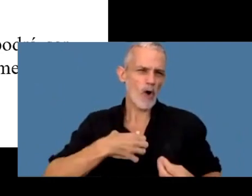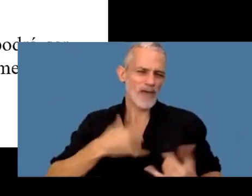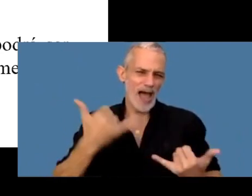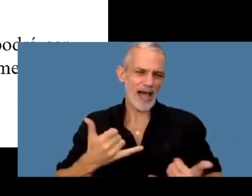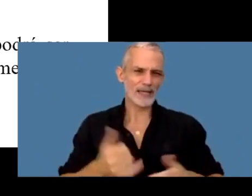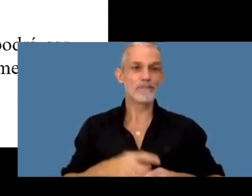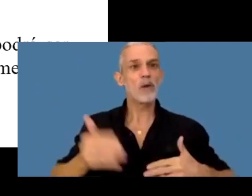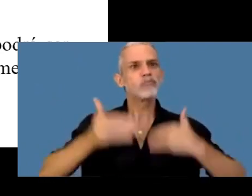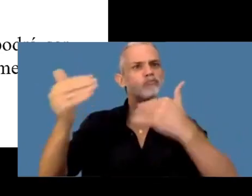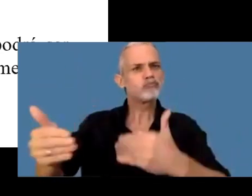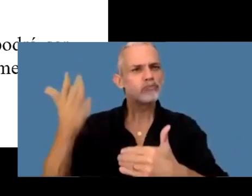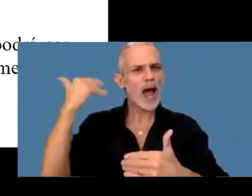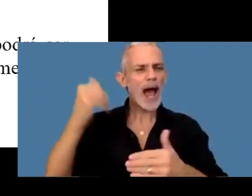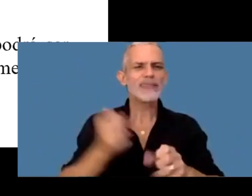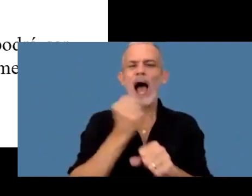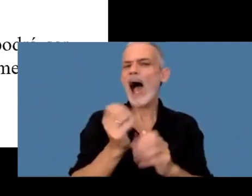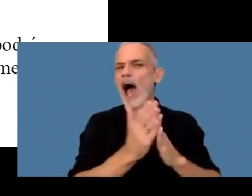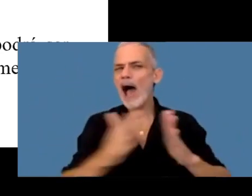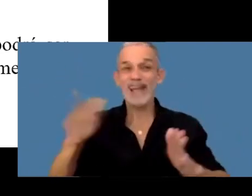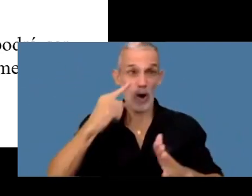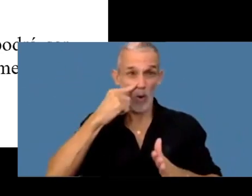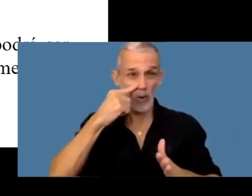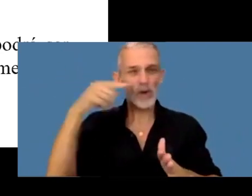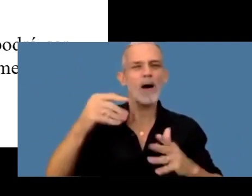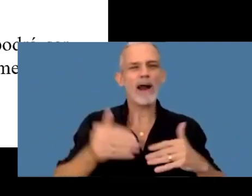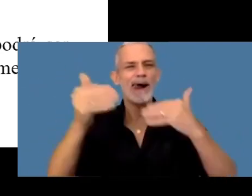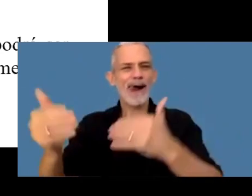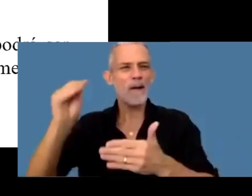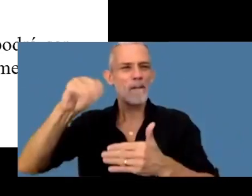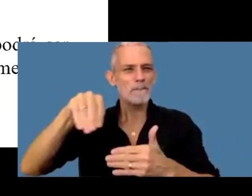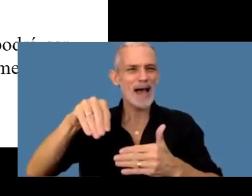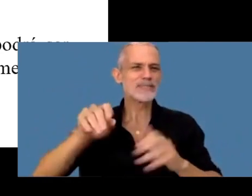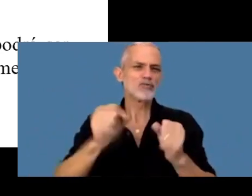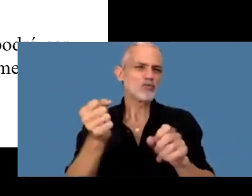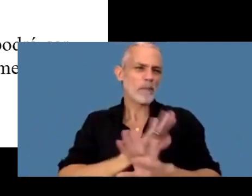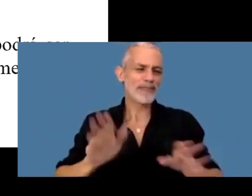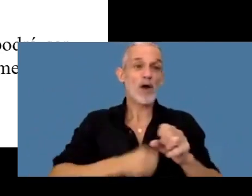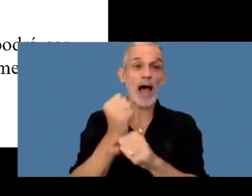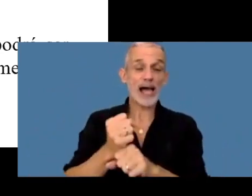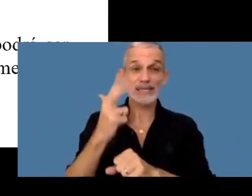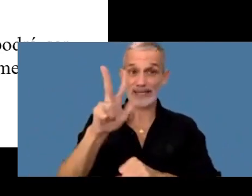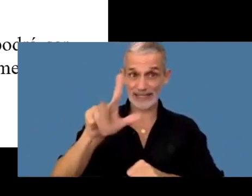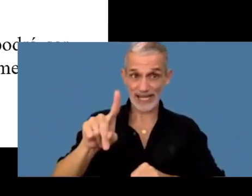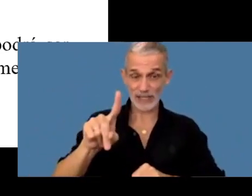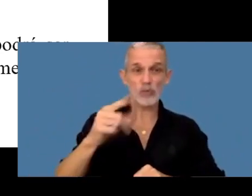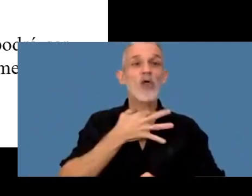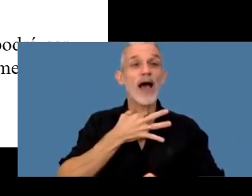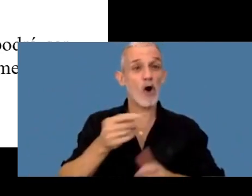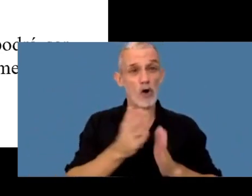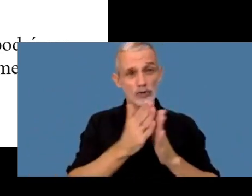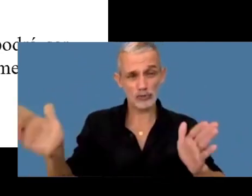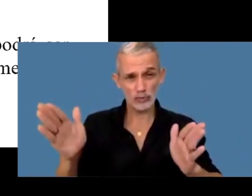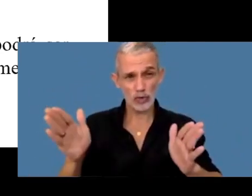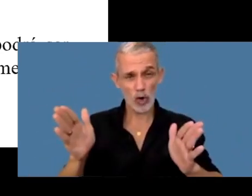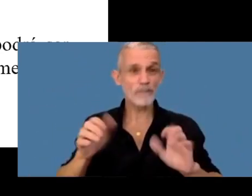prorrogado hasta junio, ahora se prorroga, se suspende hasta el 31 de agosto, se suspende